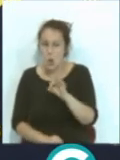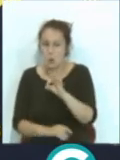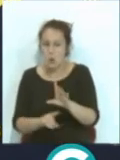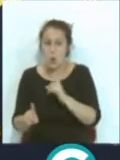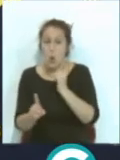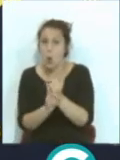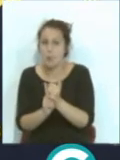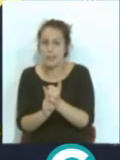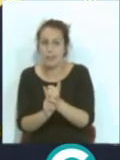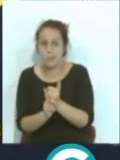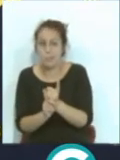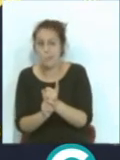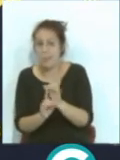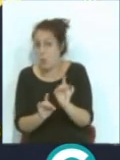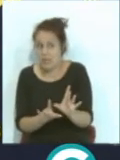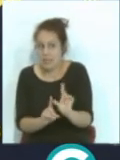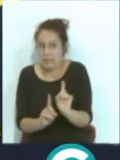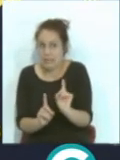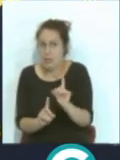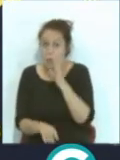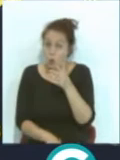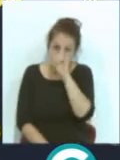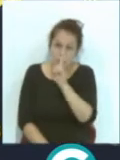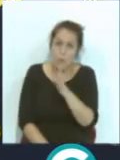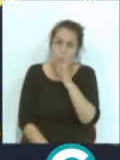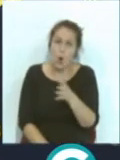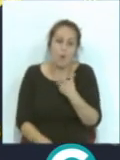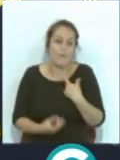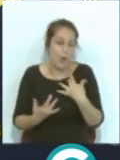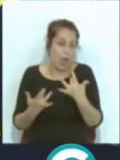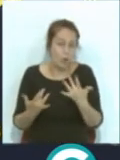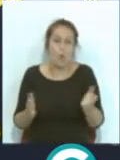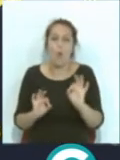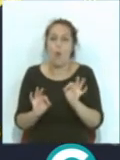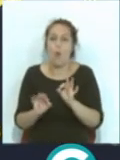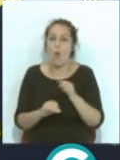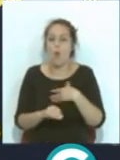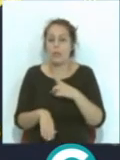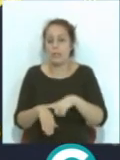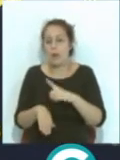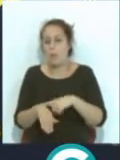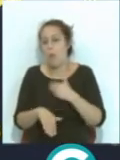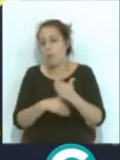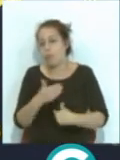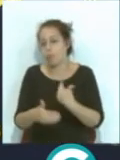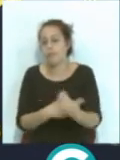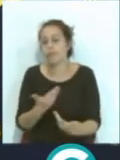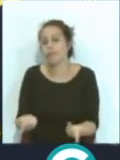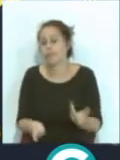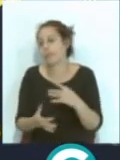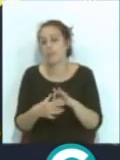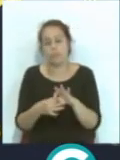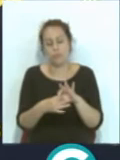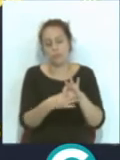lo éramos en aquel momento. ¿El por qué? No lo sé. Pues me imagino que la frescura, el paso del tiempo, y no tiene nada que